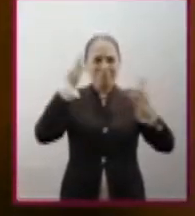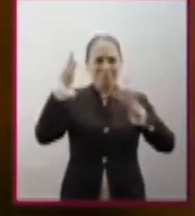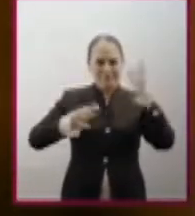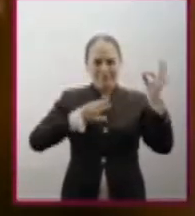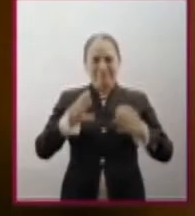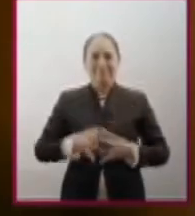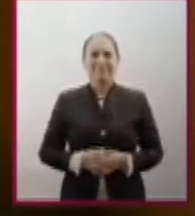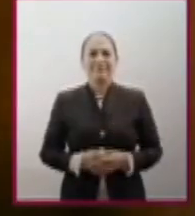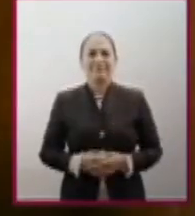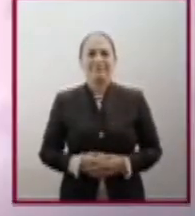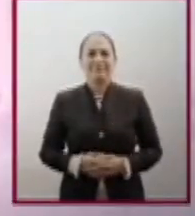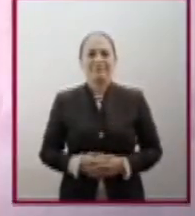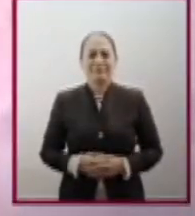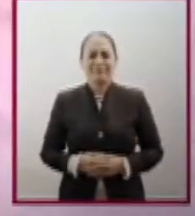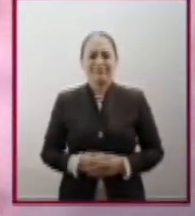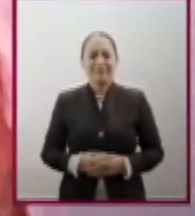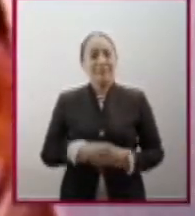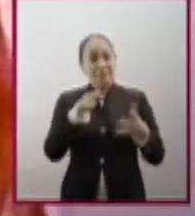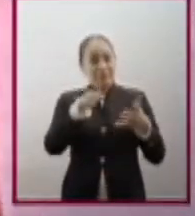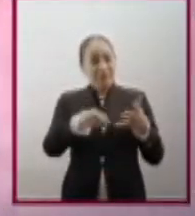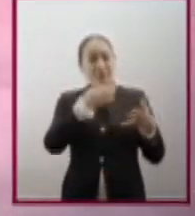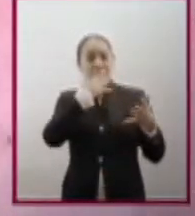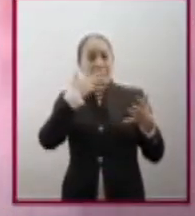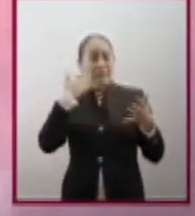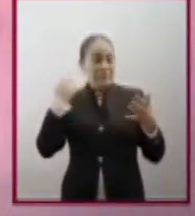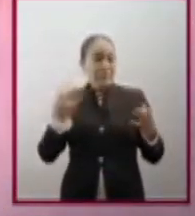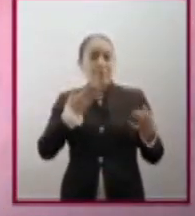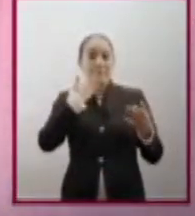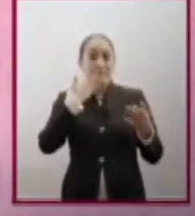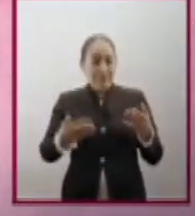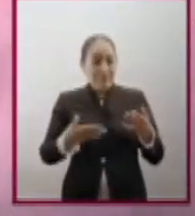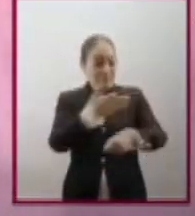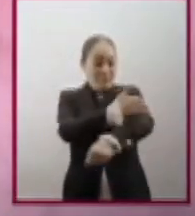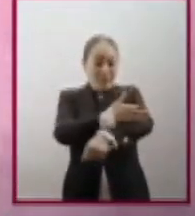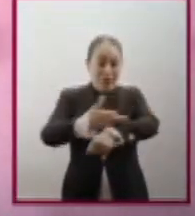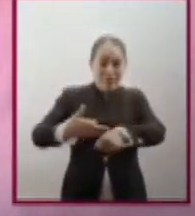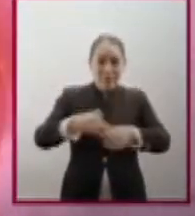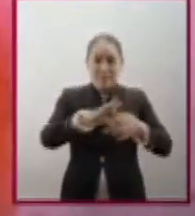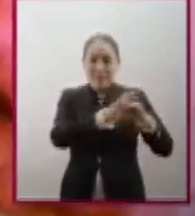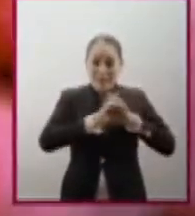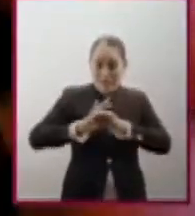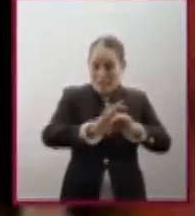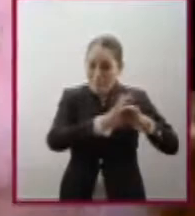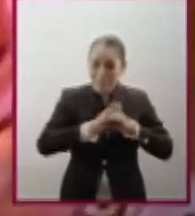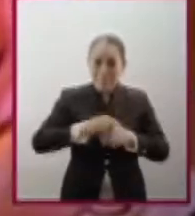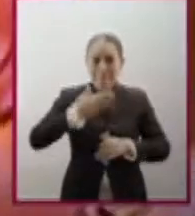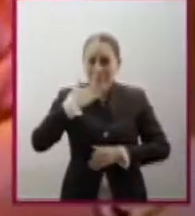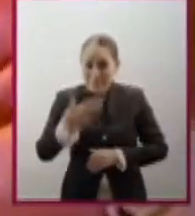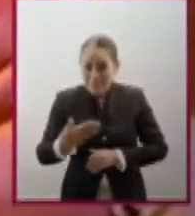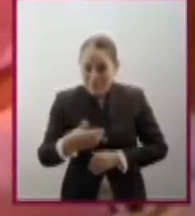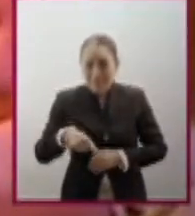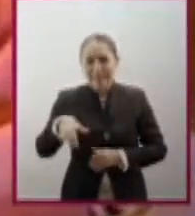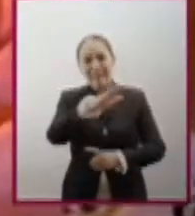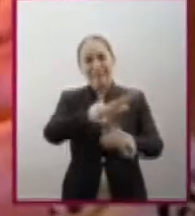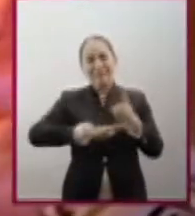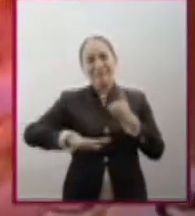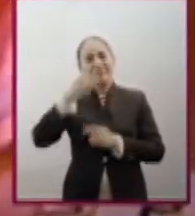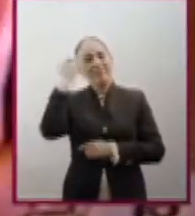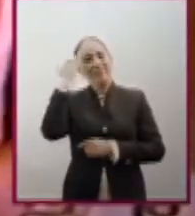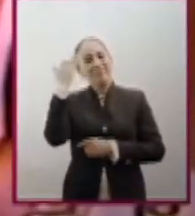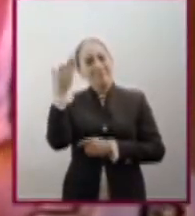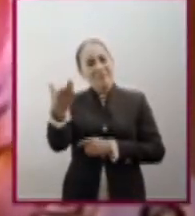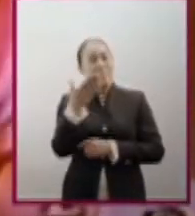de pena. Qué rico es estar a gusto con la familia, bromeando y